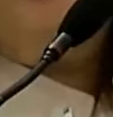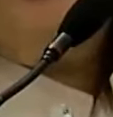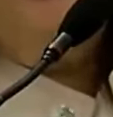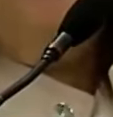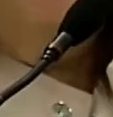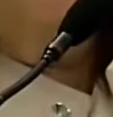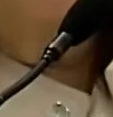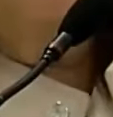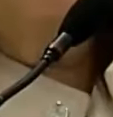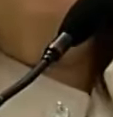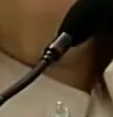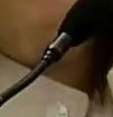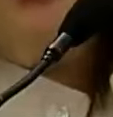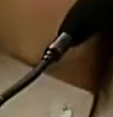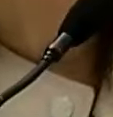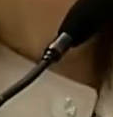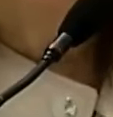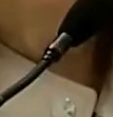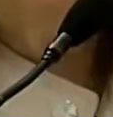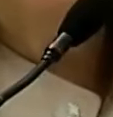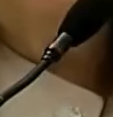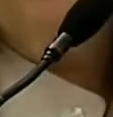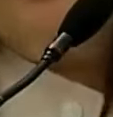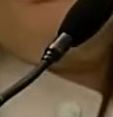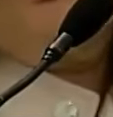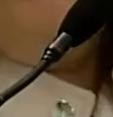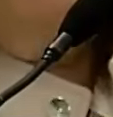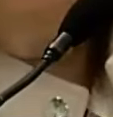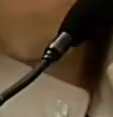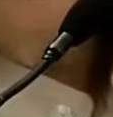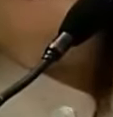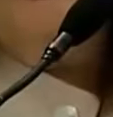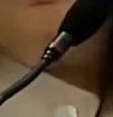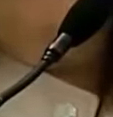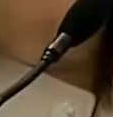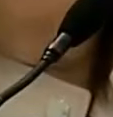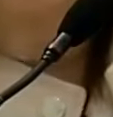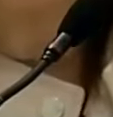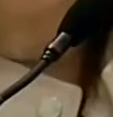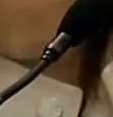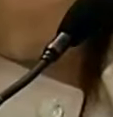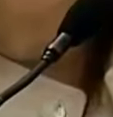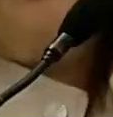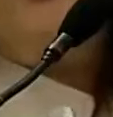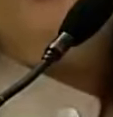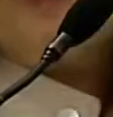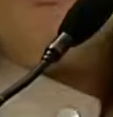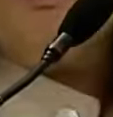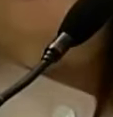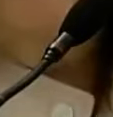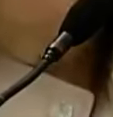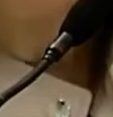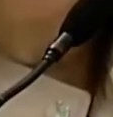distintos mecanismos. Con estructuras jurídicas, con